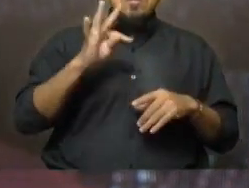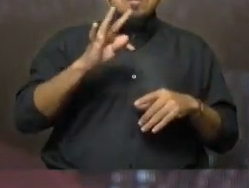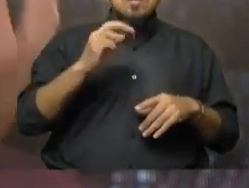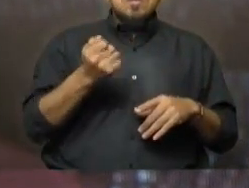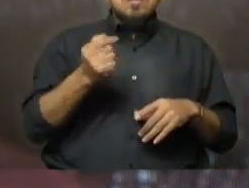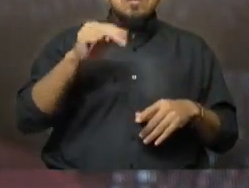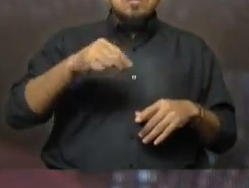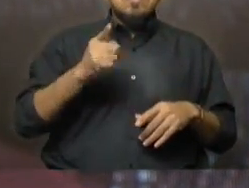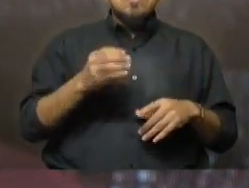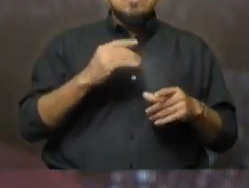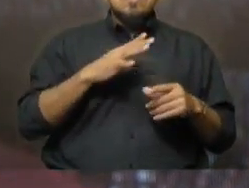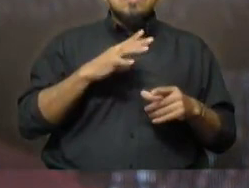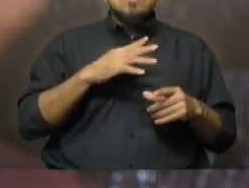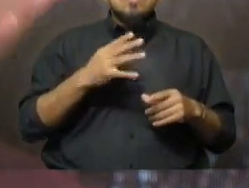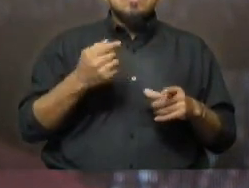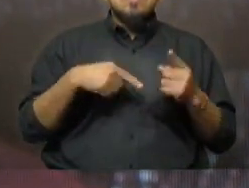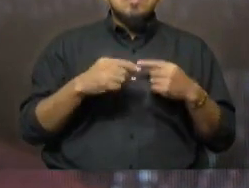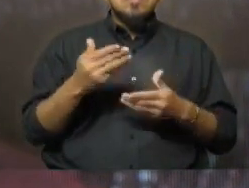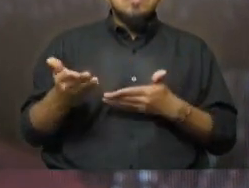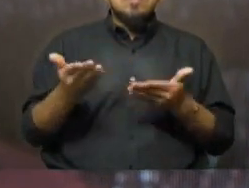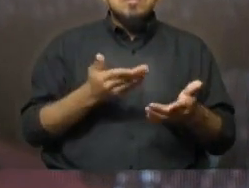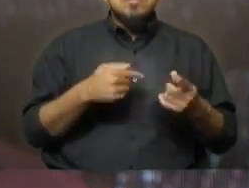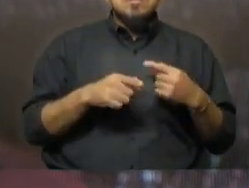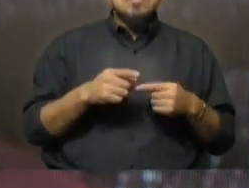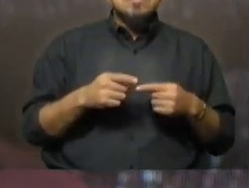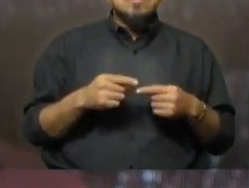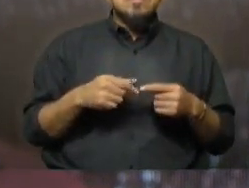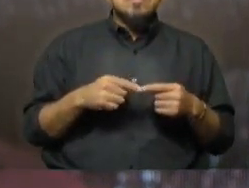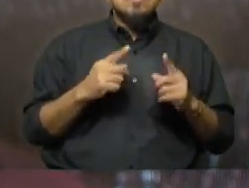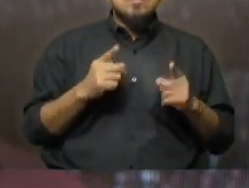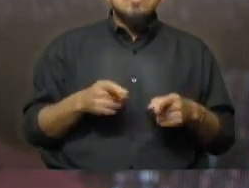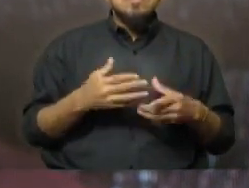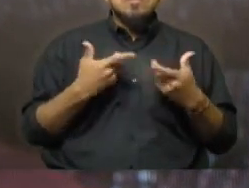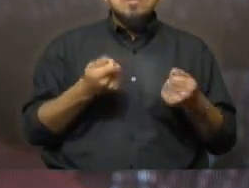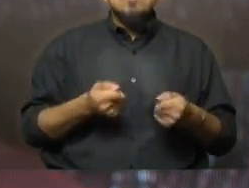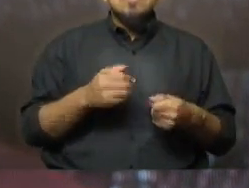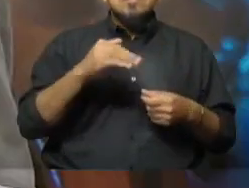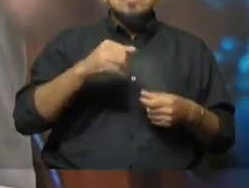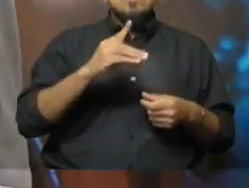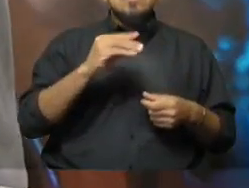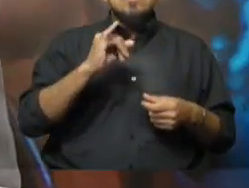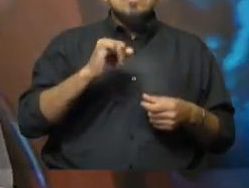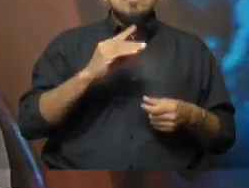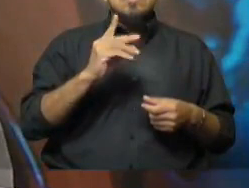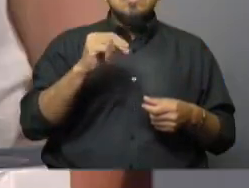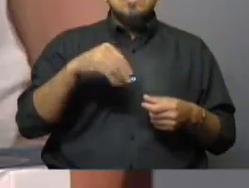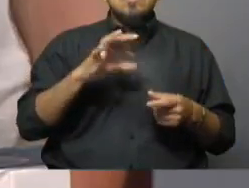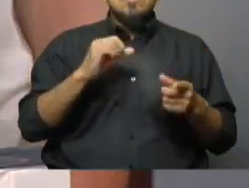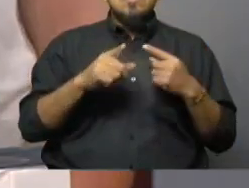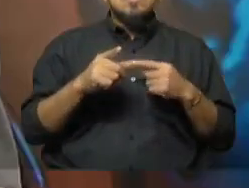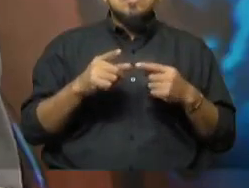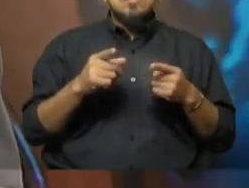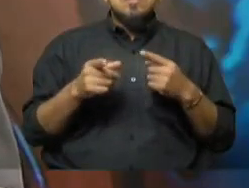otro género, vamos a encontrar lo mismo. Así que les invitamos a que se arrimen, que también es con apoyo de Midmus. Mariel Melgar y Pamela Román de